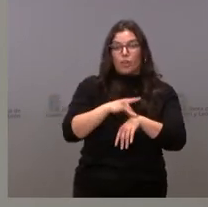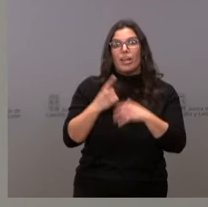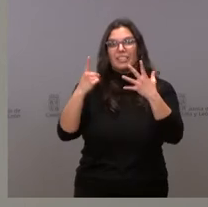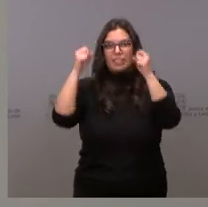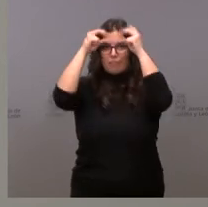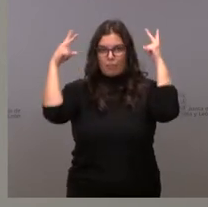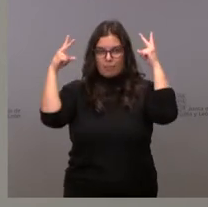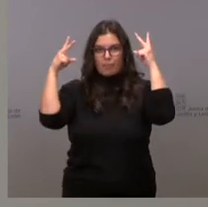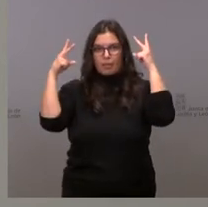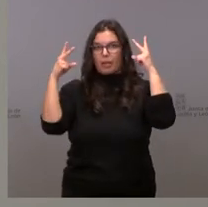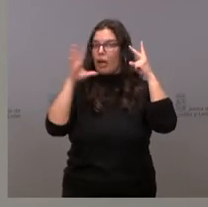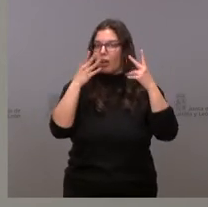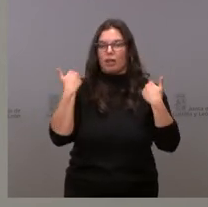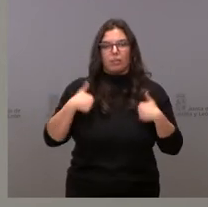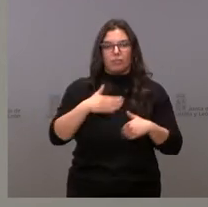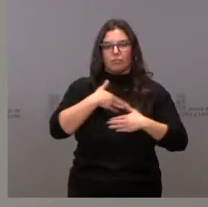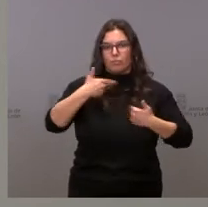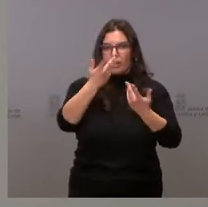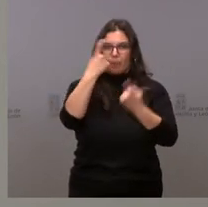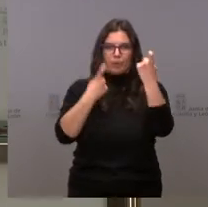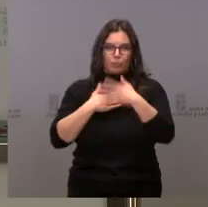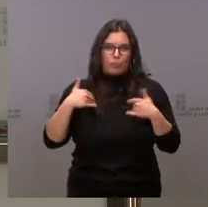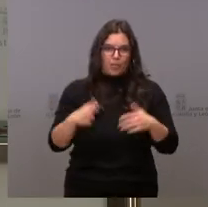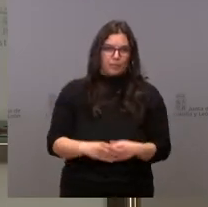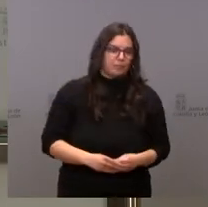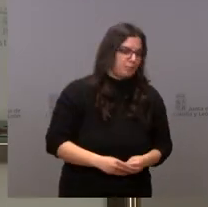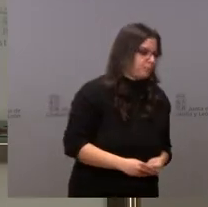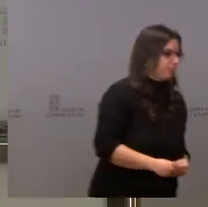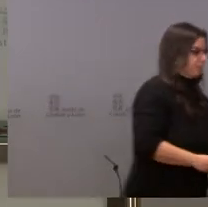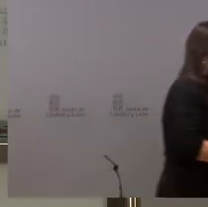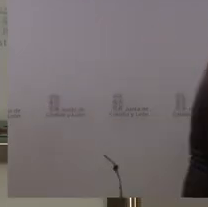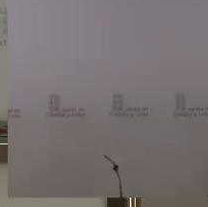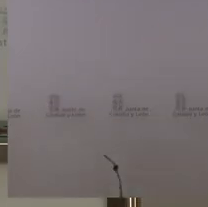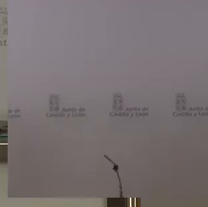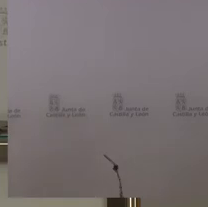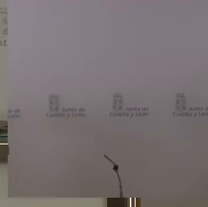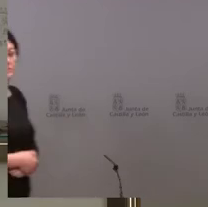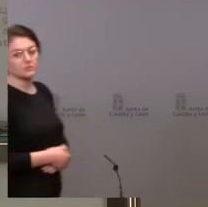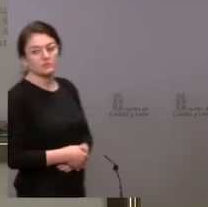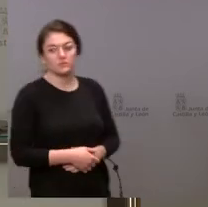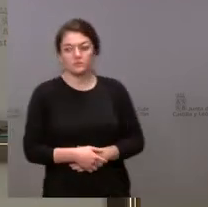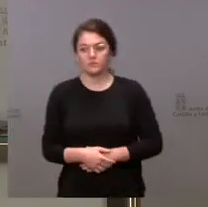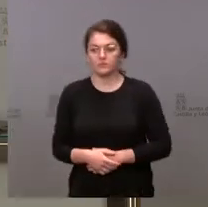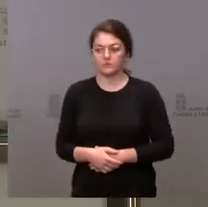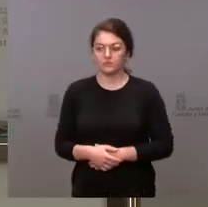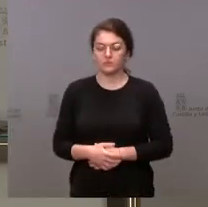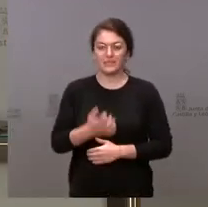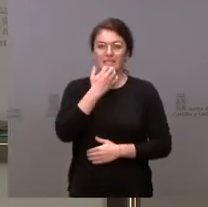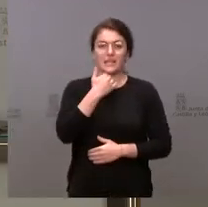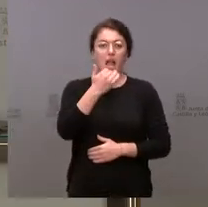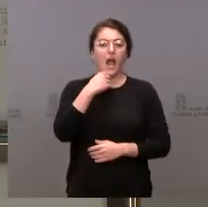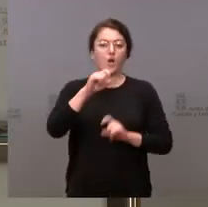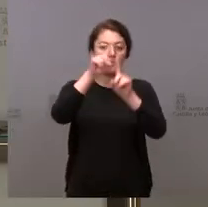enfermeras y quedó a su disposición para las preguntas expresión realizada pues si tienen alguna pregunta que realizar estamos a su disposición